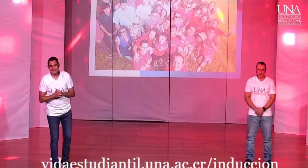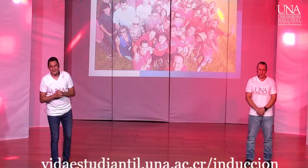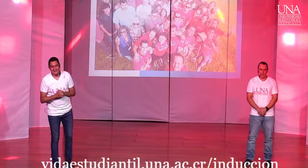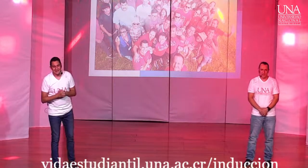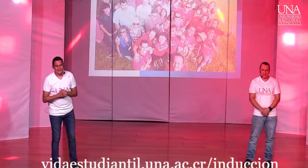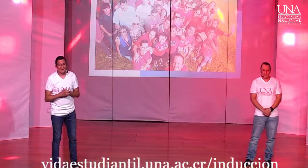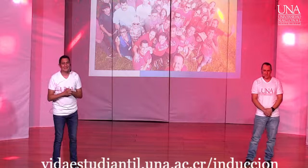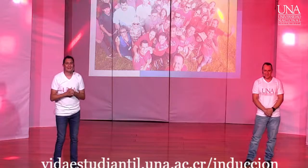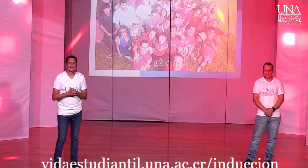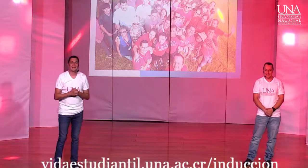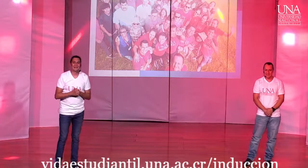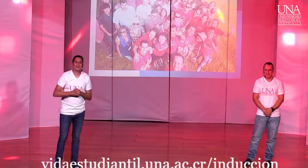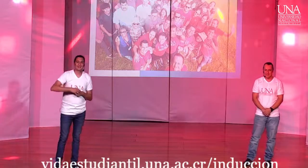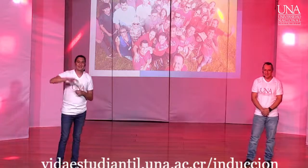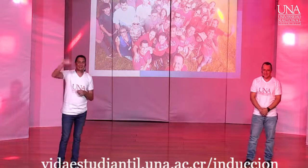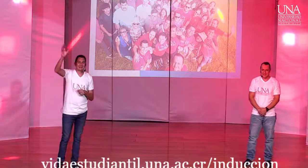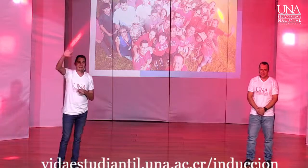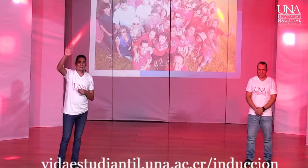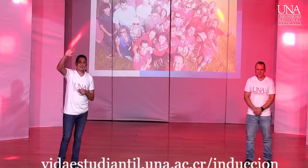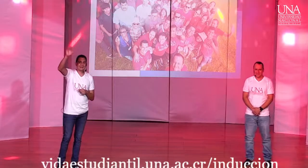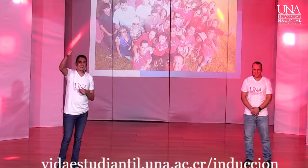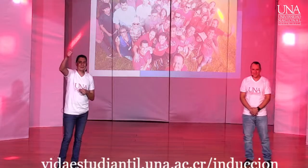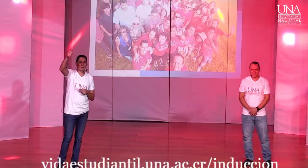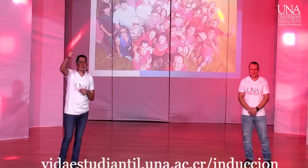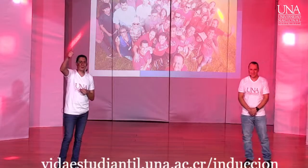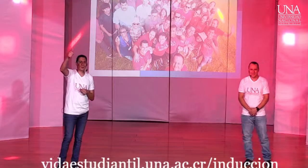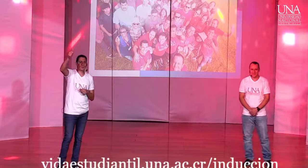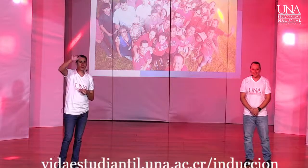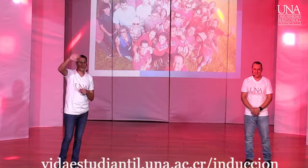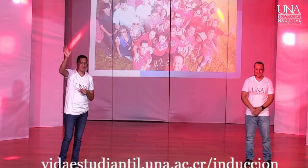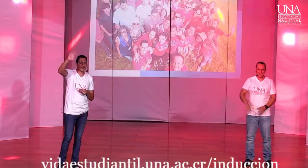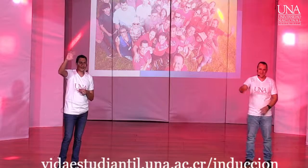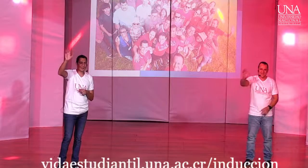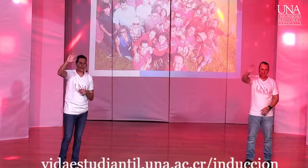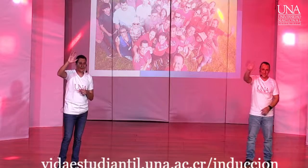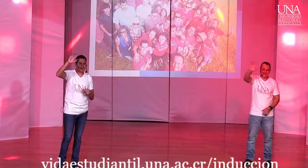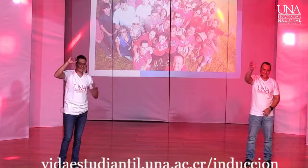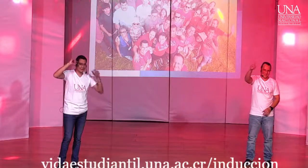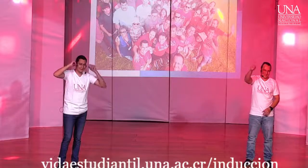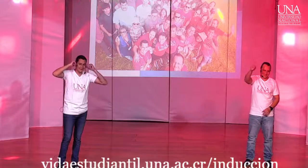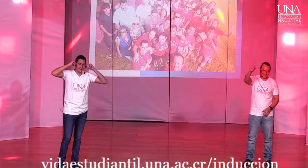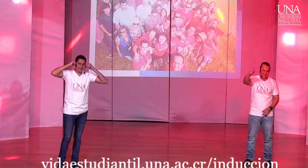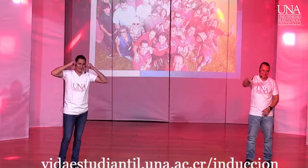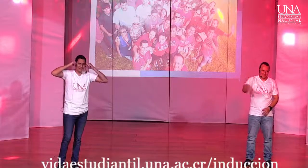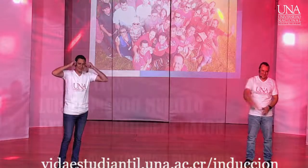bienvenidos y bienvenidas. Hasta luego. Muchas gracias.